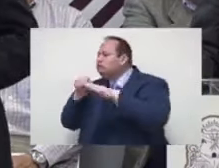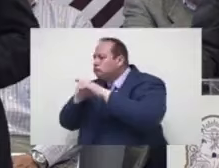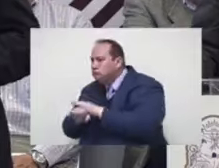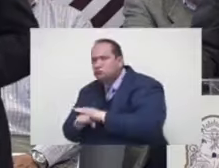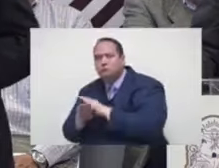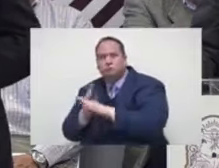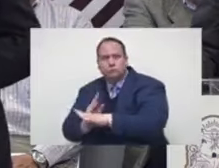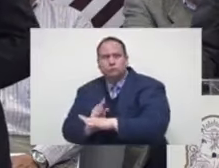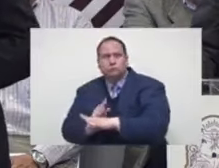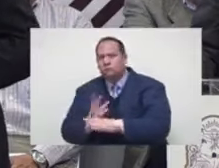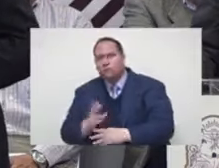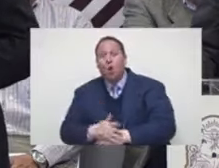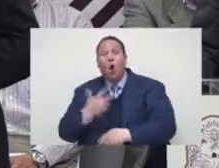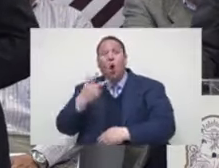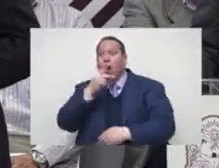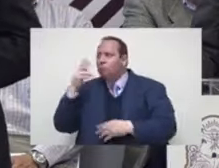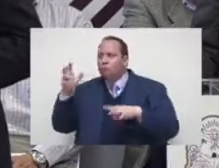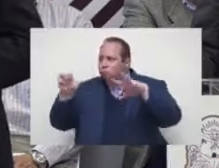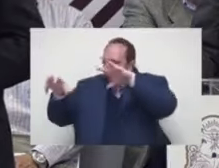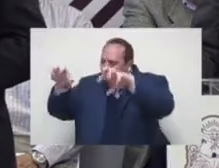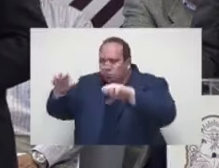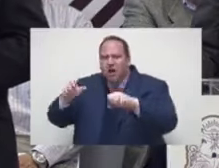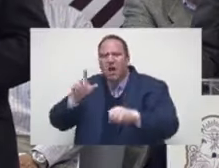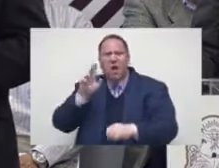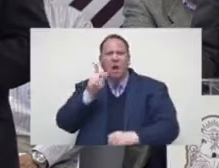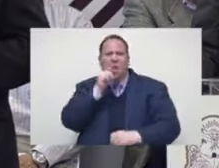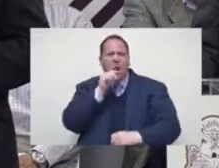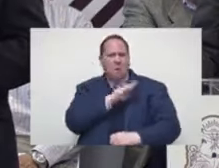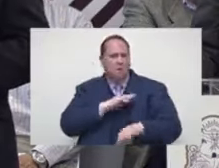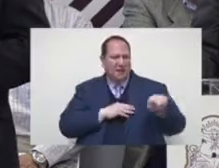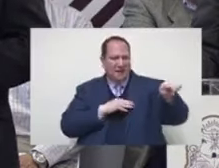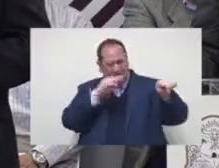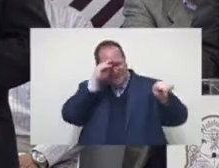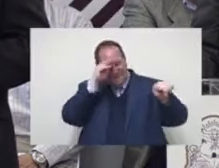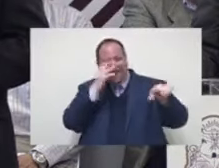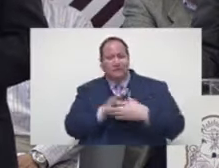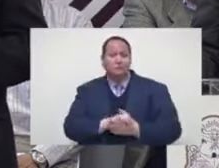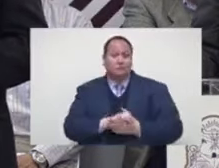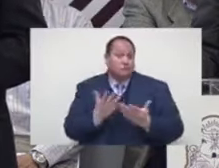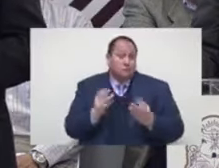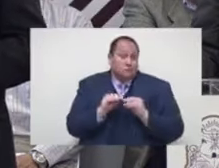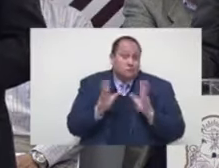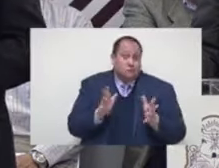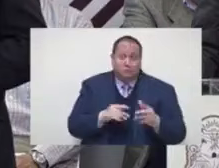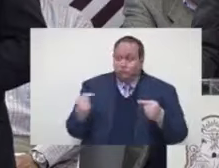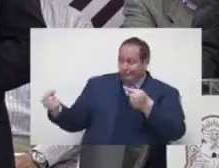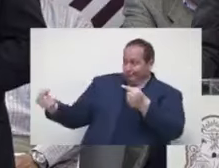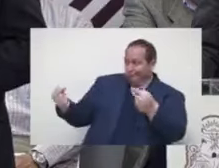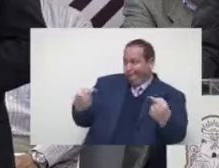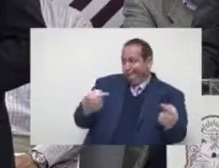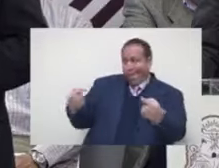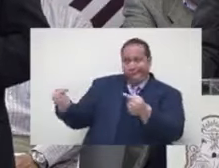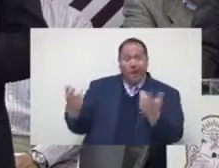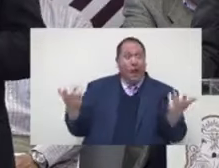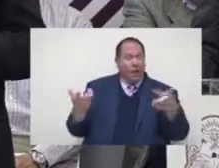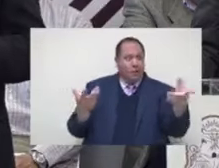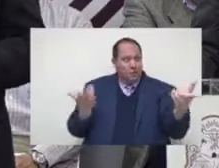impedirlo, pues, obviamente vienen con 8 policías de la Policía Municipal de Mexicali, ¿sí? Y obviamente, pues ahí ya están